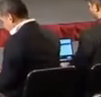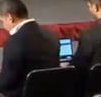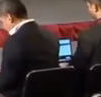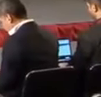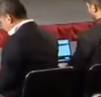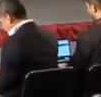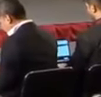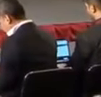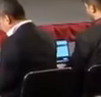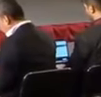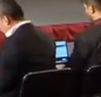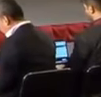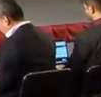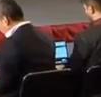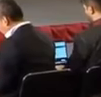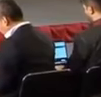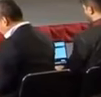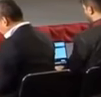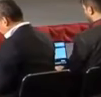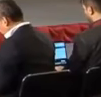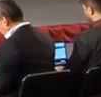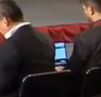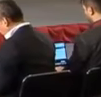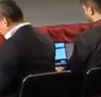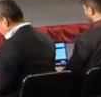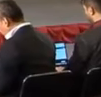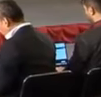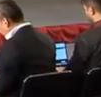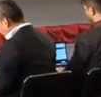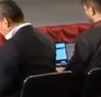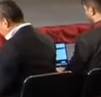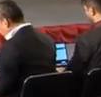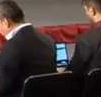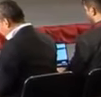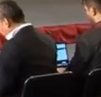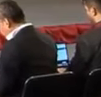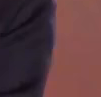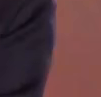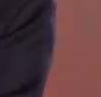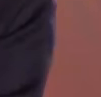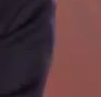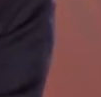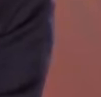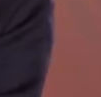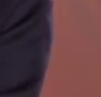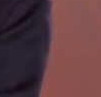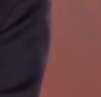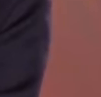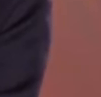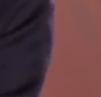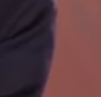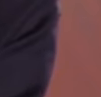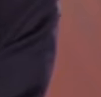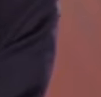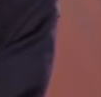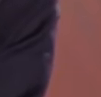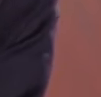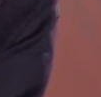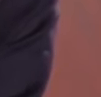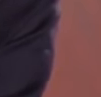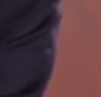hacer a un lado la educación privada. Se tiene que garantizar el derecho a la educación, que